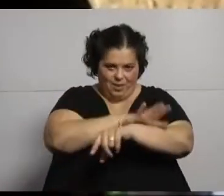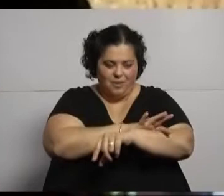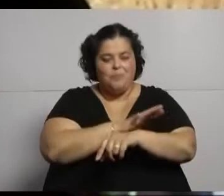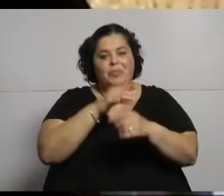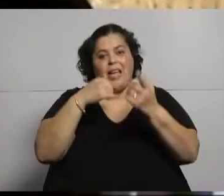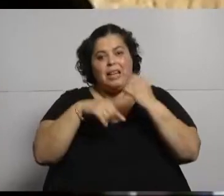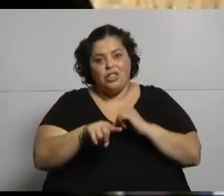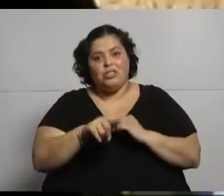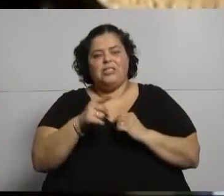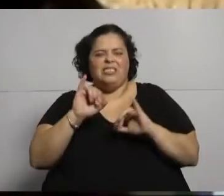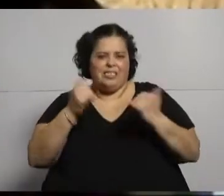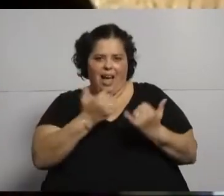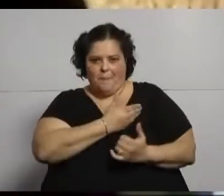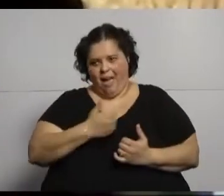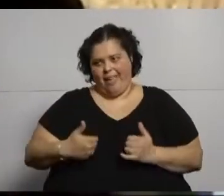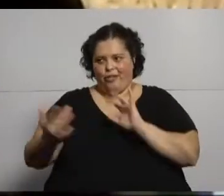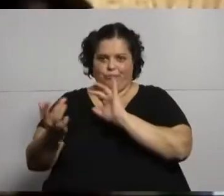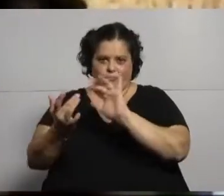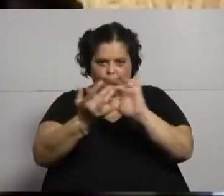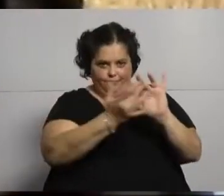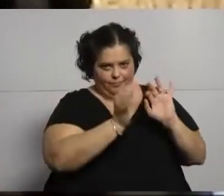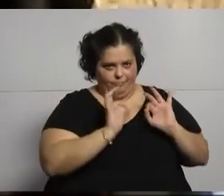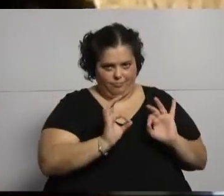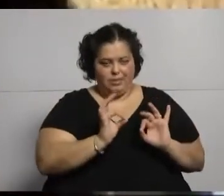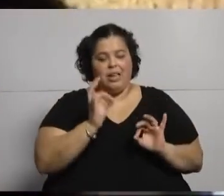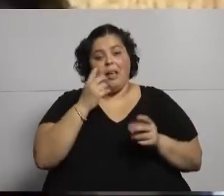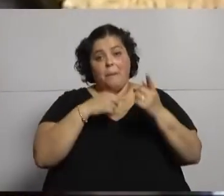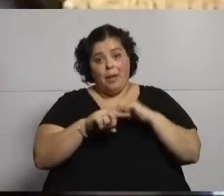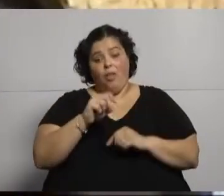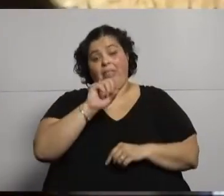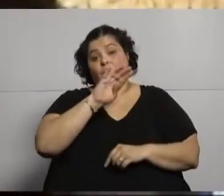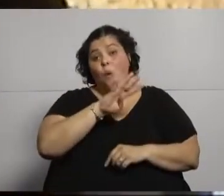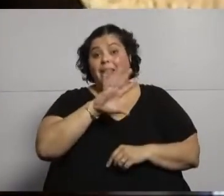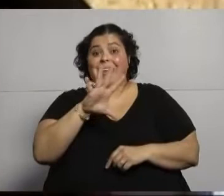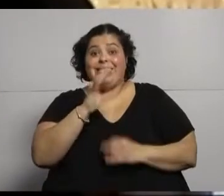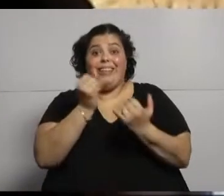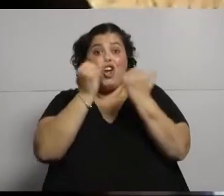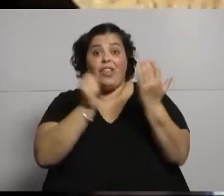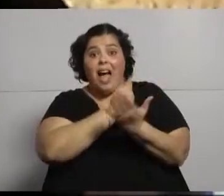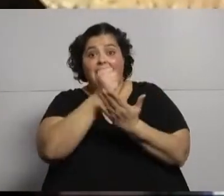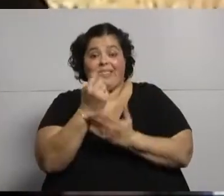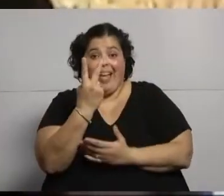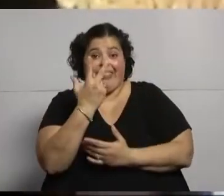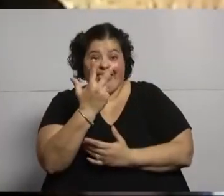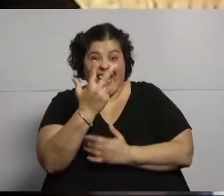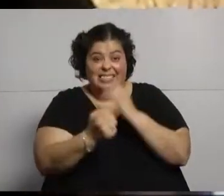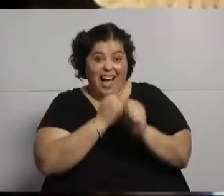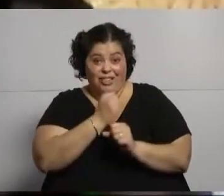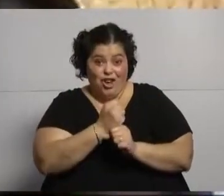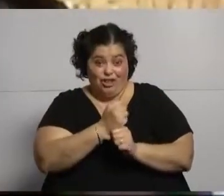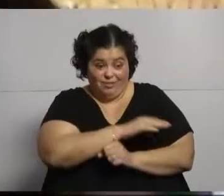grupo etario en jardines de 45 días a 3 años. Imagínense que es muy complejo